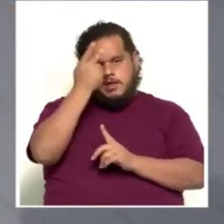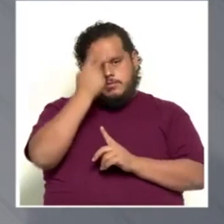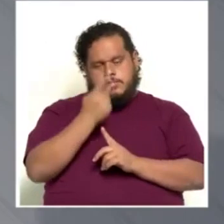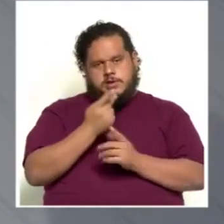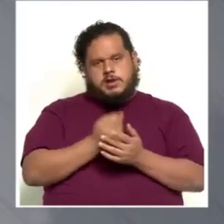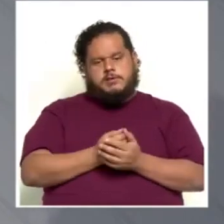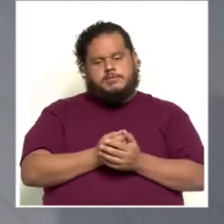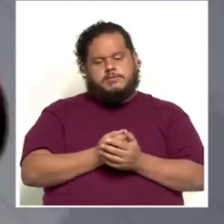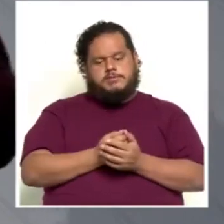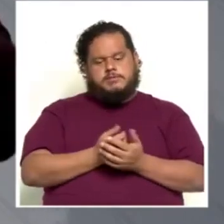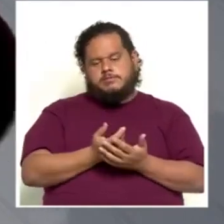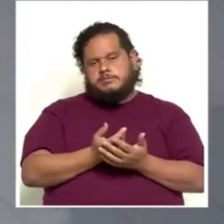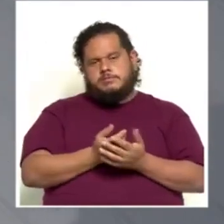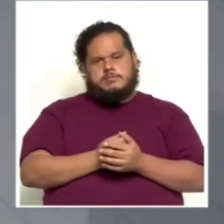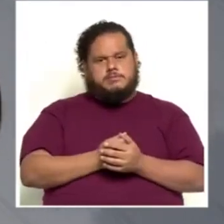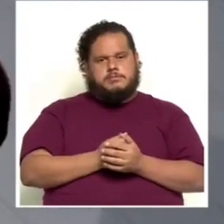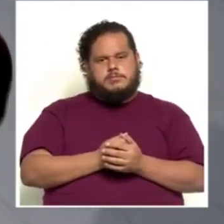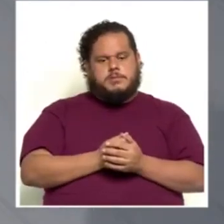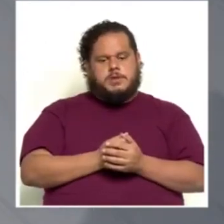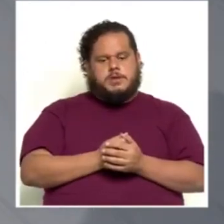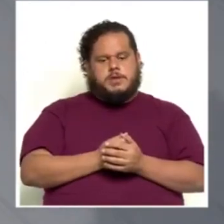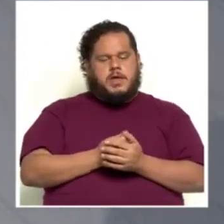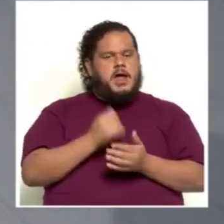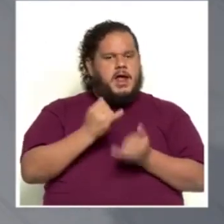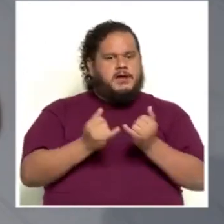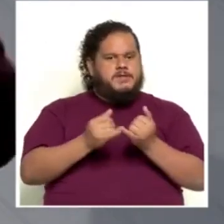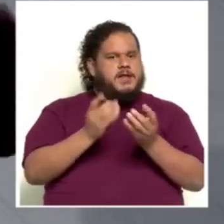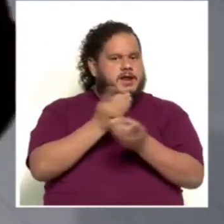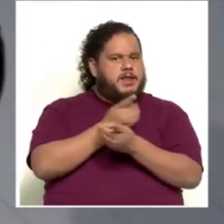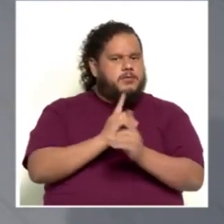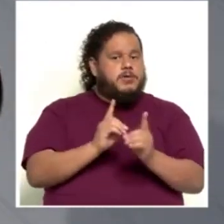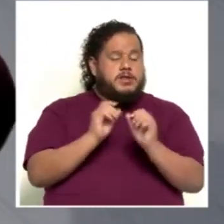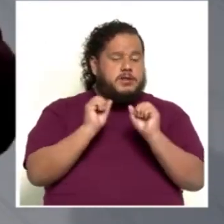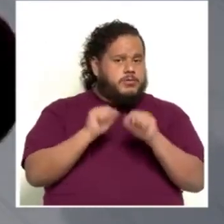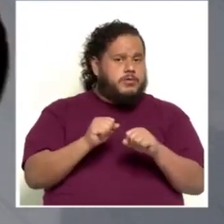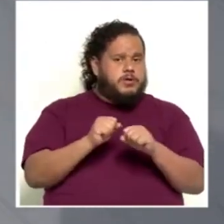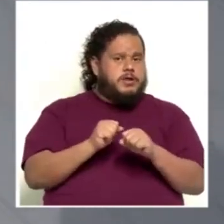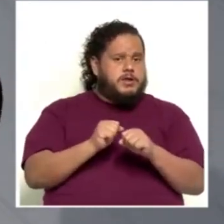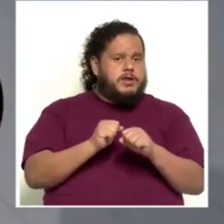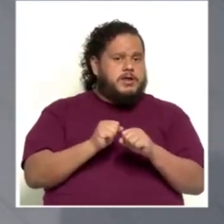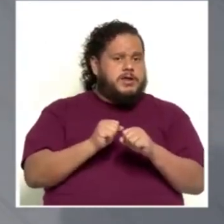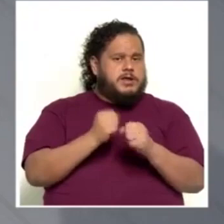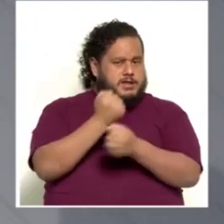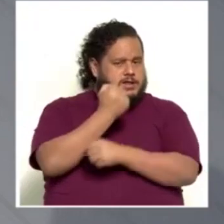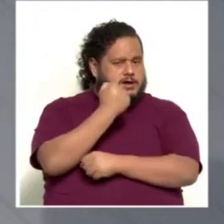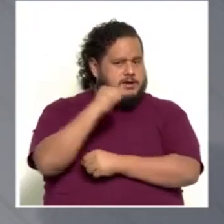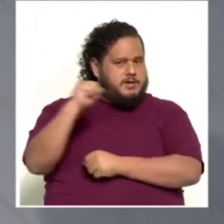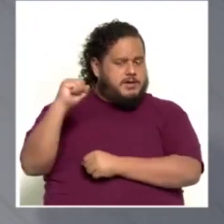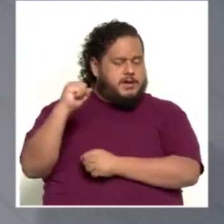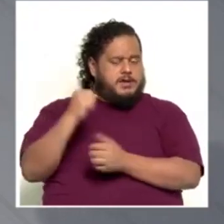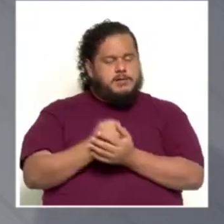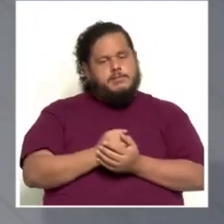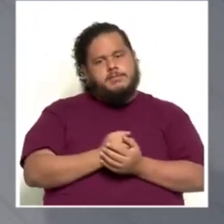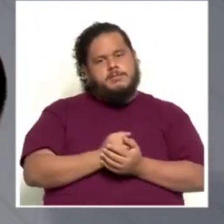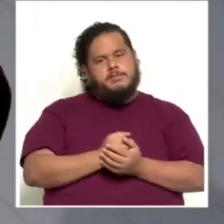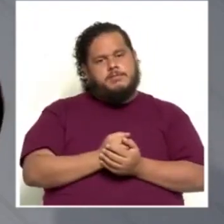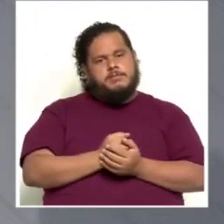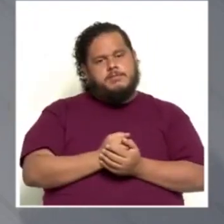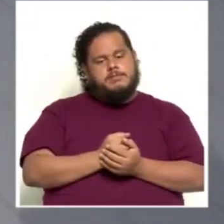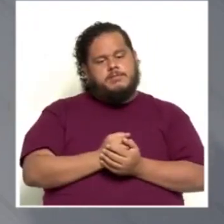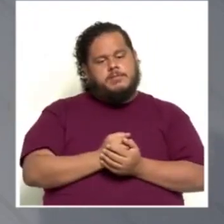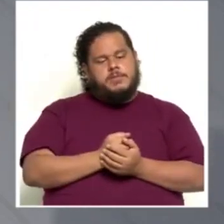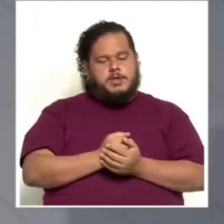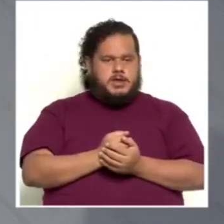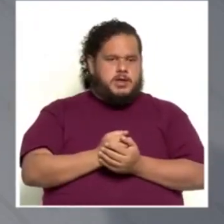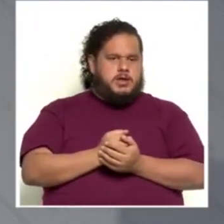son indicios de que la socialdemocracia podría estar reverdeciendo su